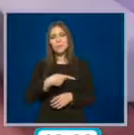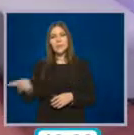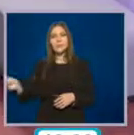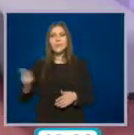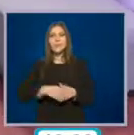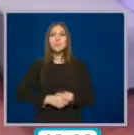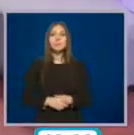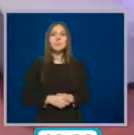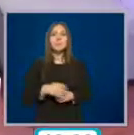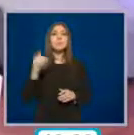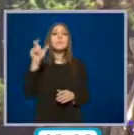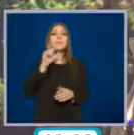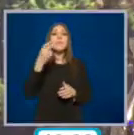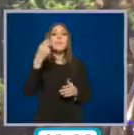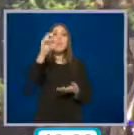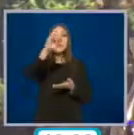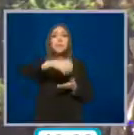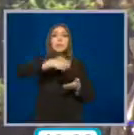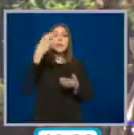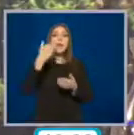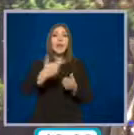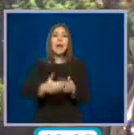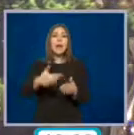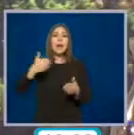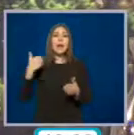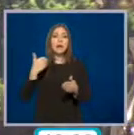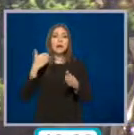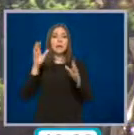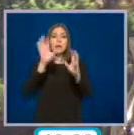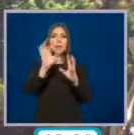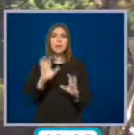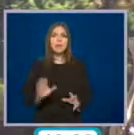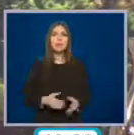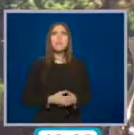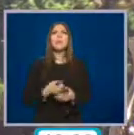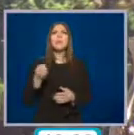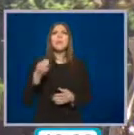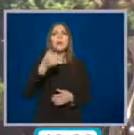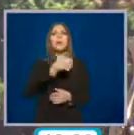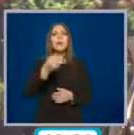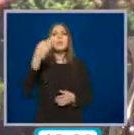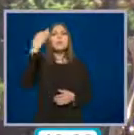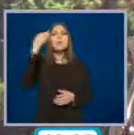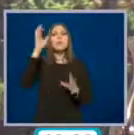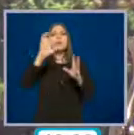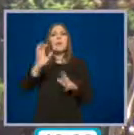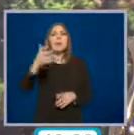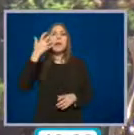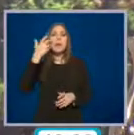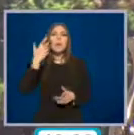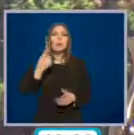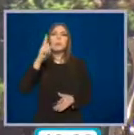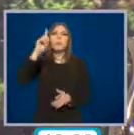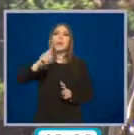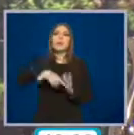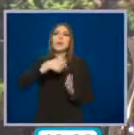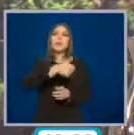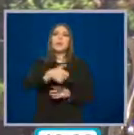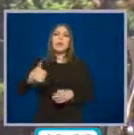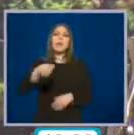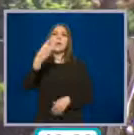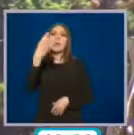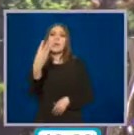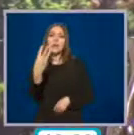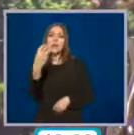Para el cepillado, por ejemplo, previo al baño. Recuerden, los gatos también se bañan, no tan seguido como los perros. ¿Cada cuánto se baña un gato? puede ser, no sé, una vez cada 3,